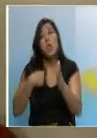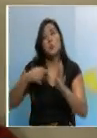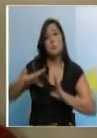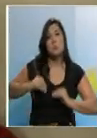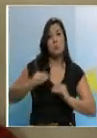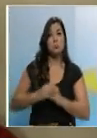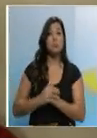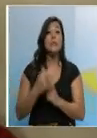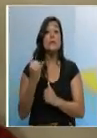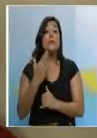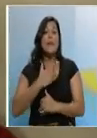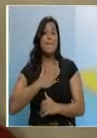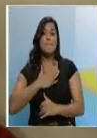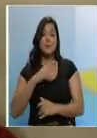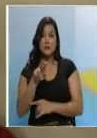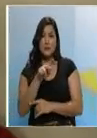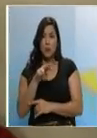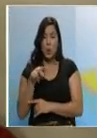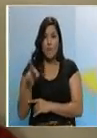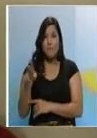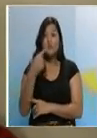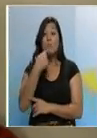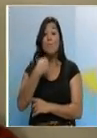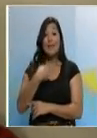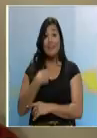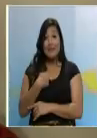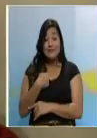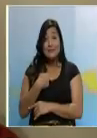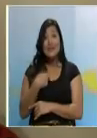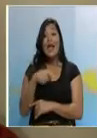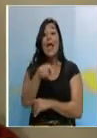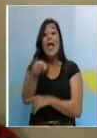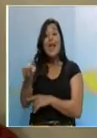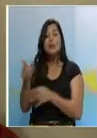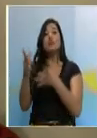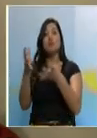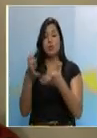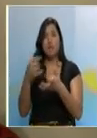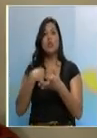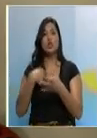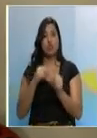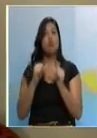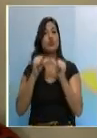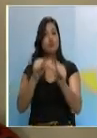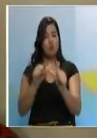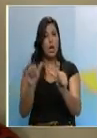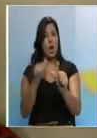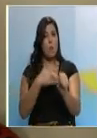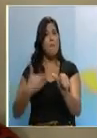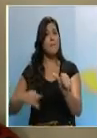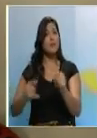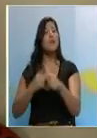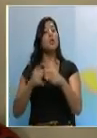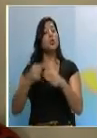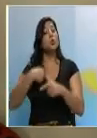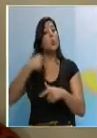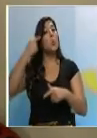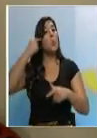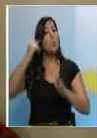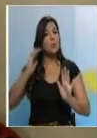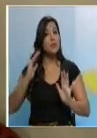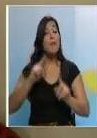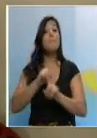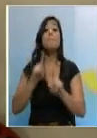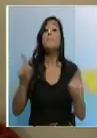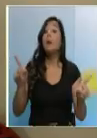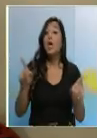que ellos consideren que podemos seguir en el cargo, pues lo valoraríamos en el momento, pero como le